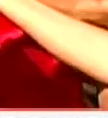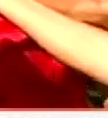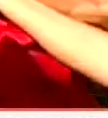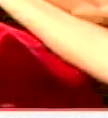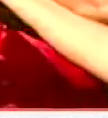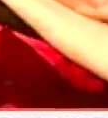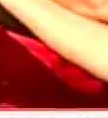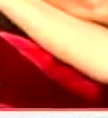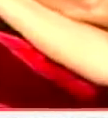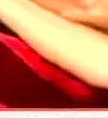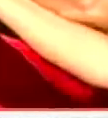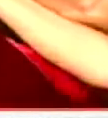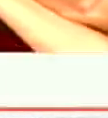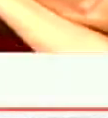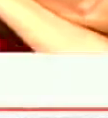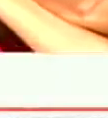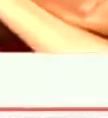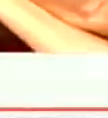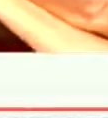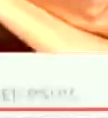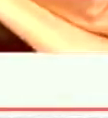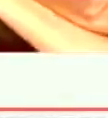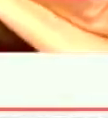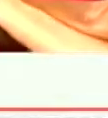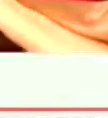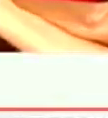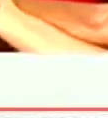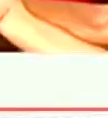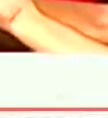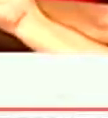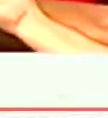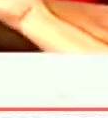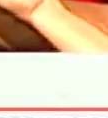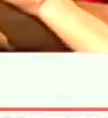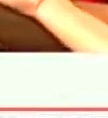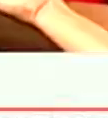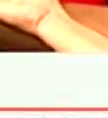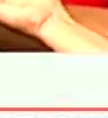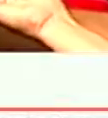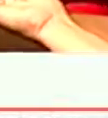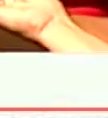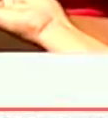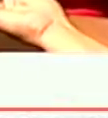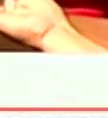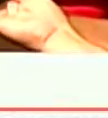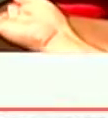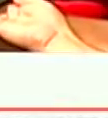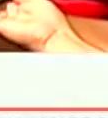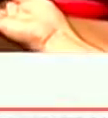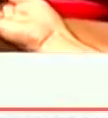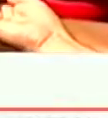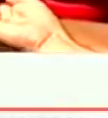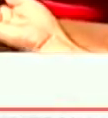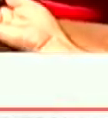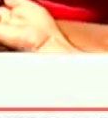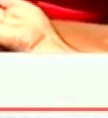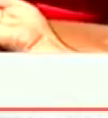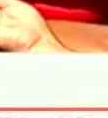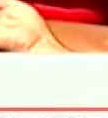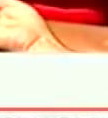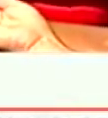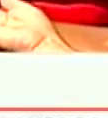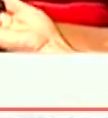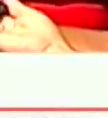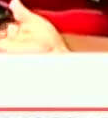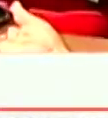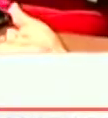en toda Venezuela. Nosotros hemos estado recorriendo Venezuela y hoy estuvimos desde temprano, desde bien temprano, andamos dando vueltas por el